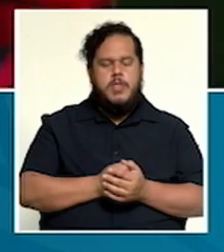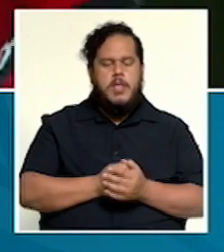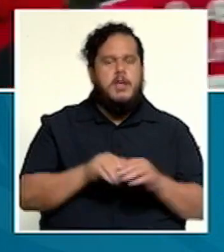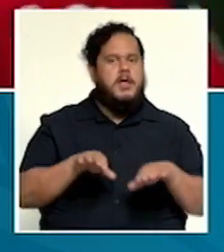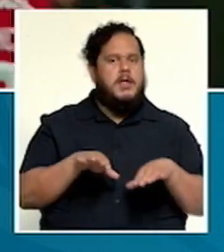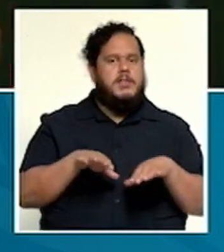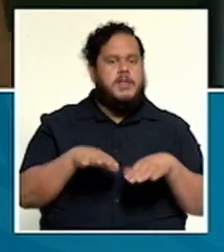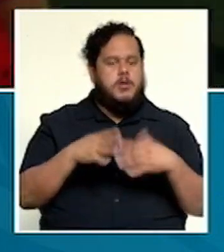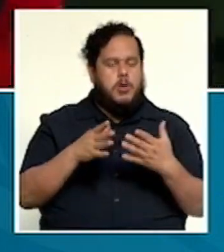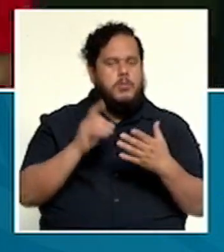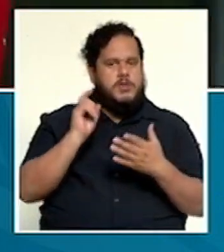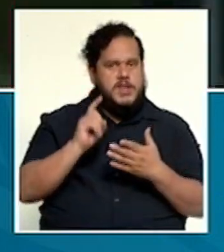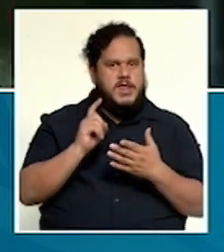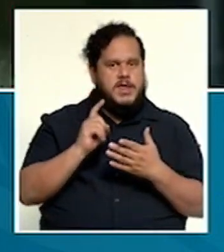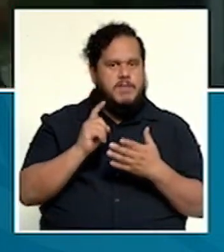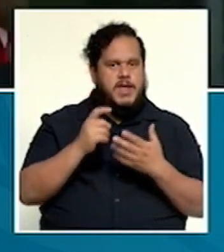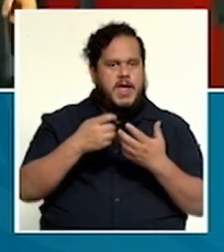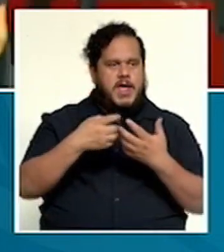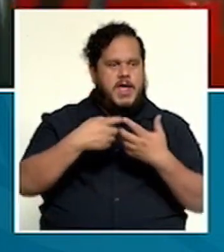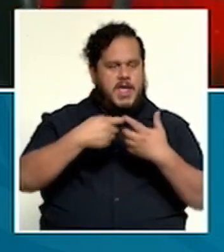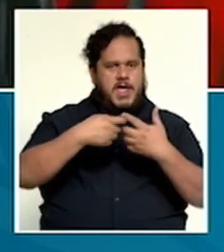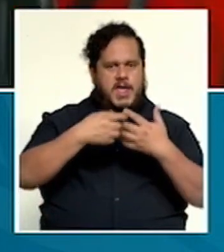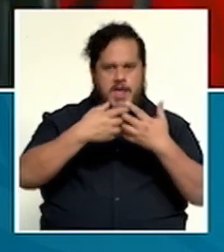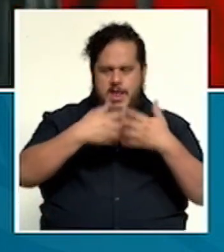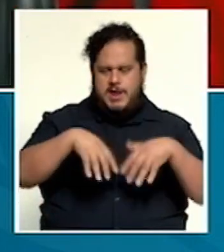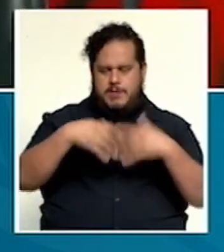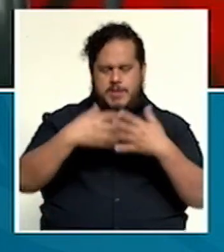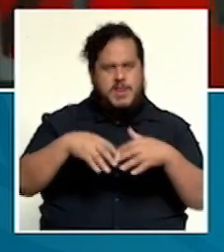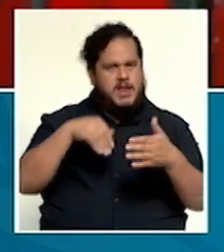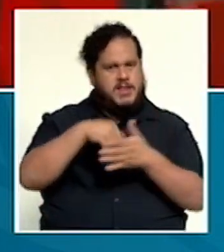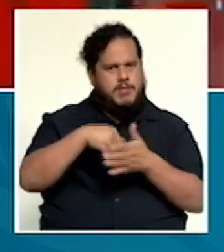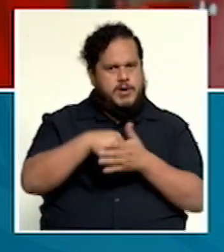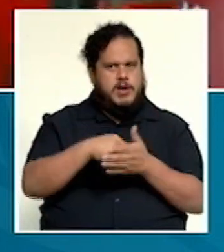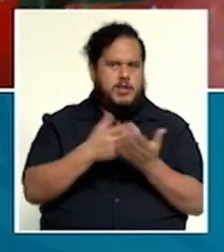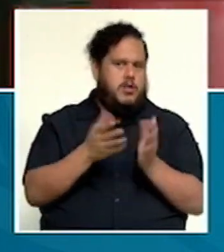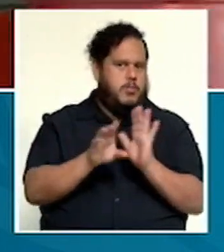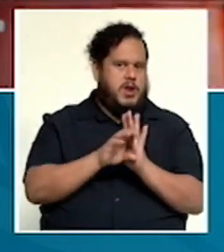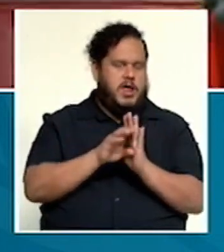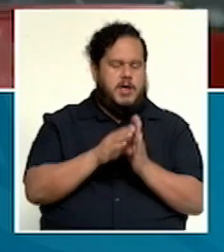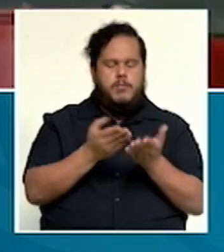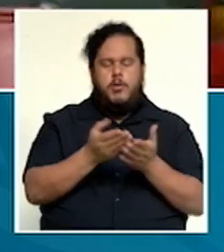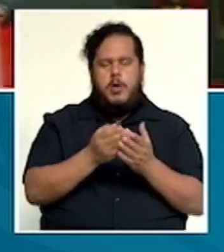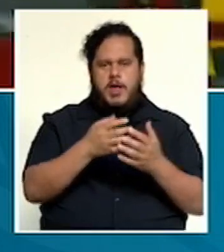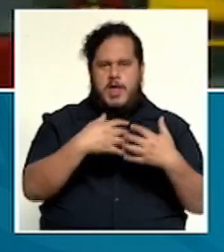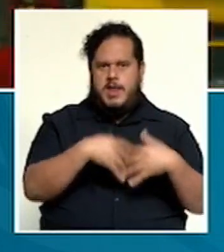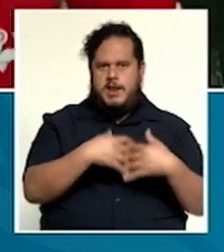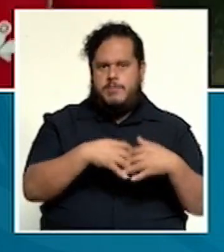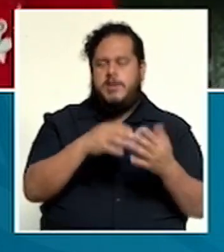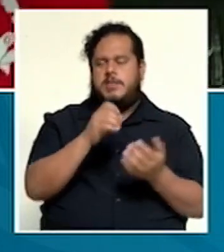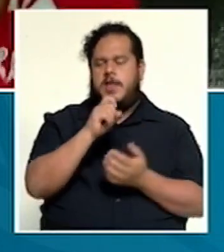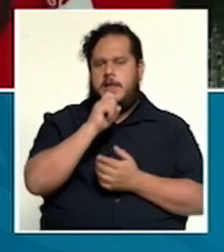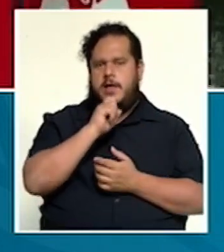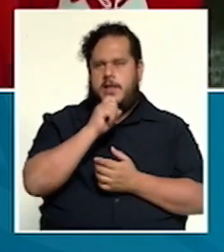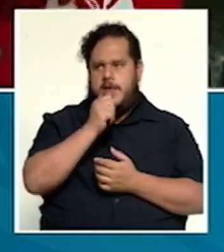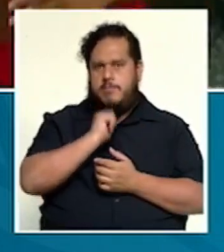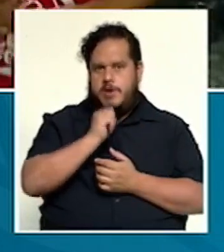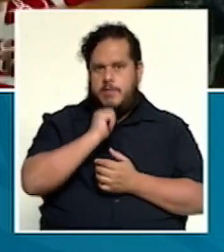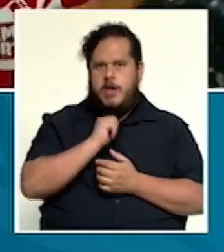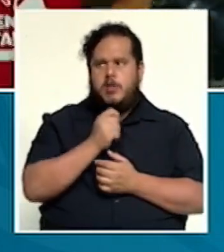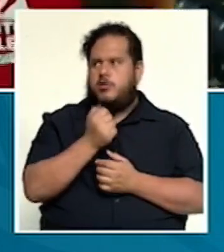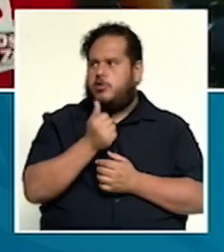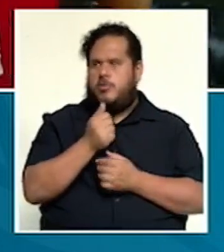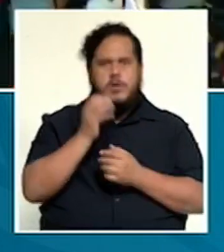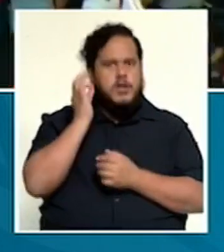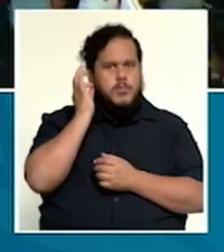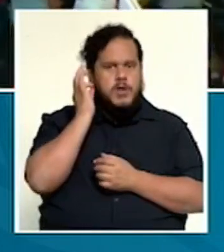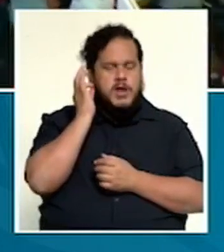cómo se han transgredido esas barreras, por ejemplo, en la parte de la empresa privada en el mundo. Todavía siguen siendo pocas las mujeres que están en puestos de toma